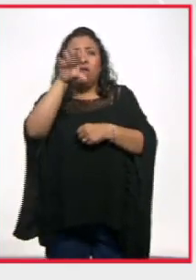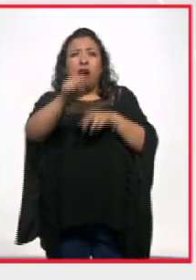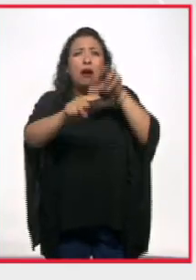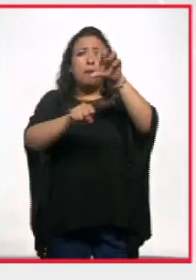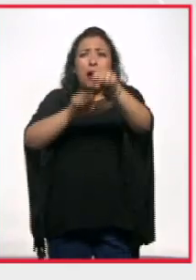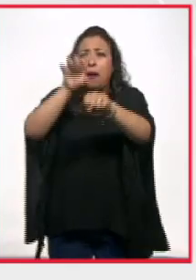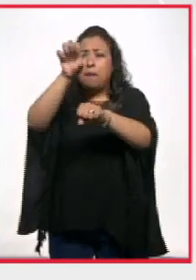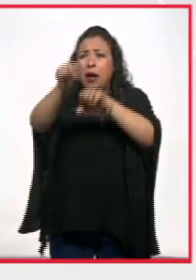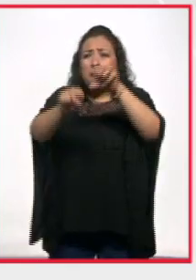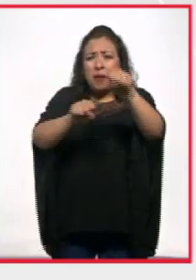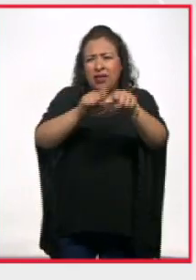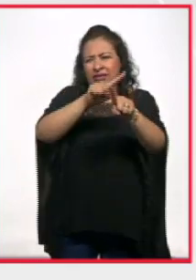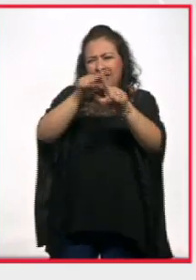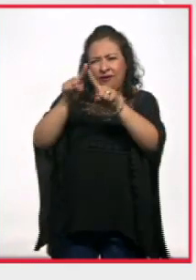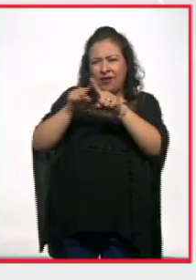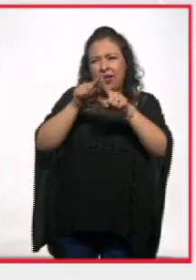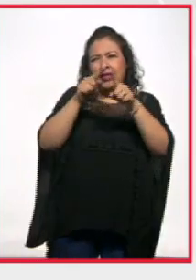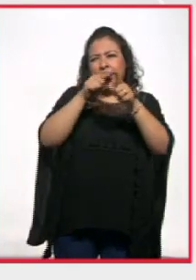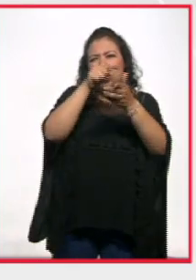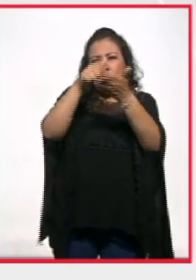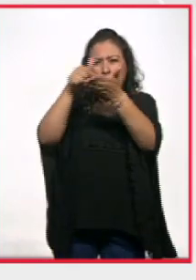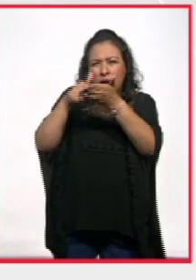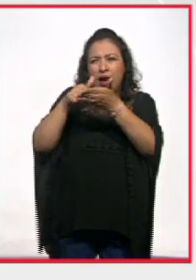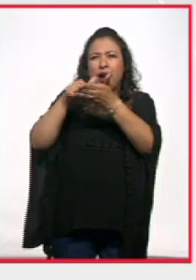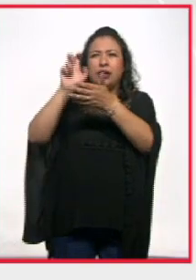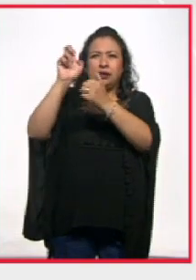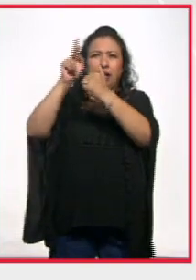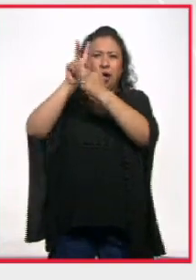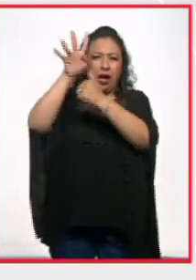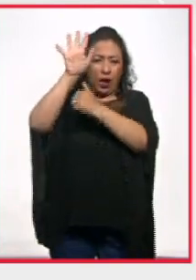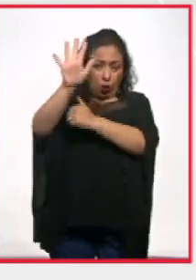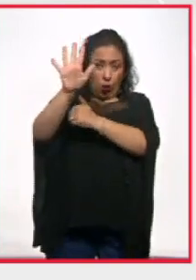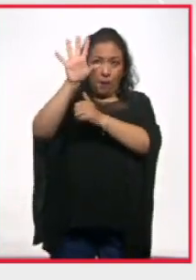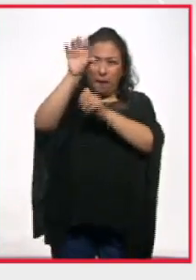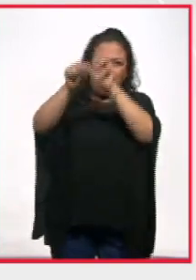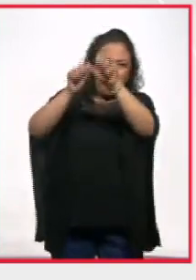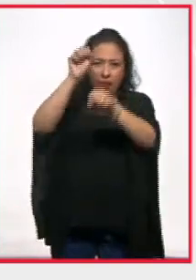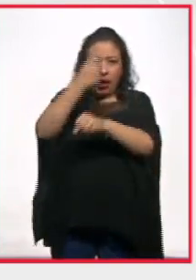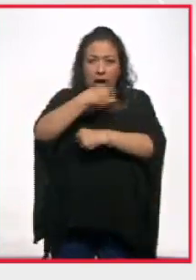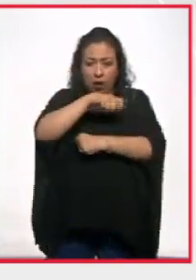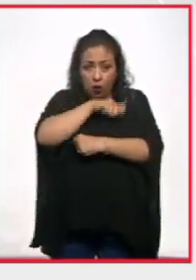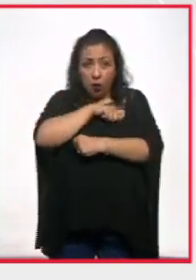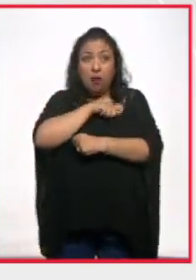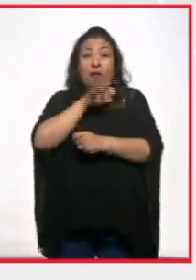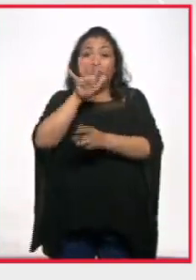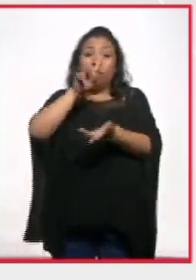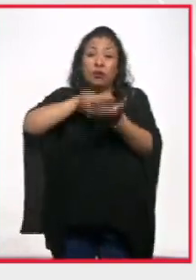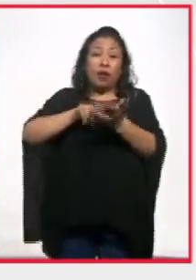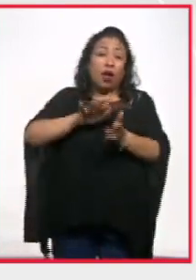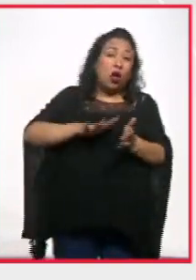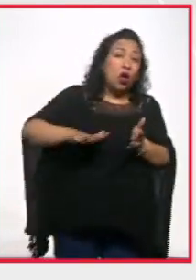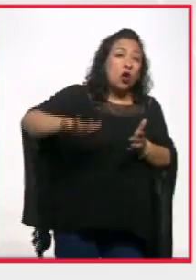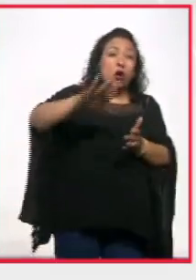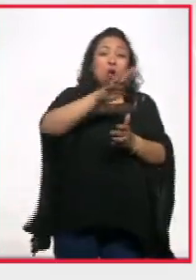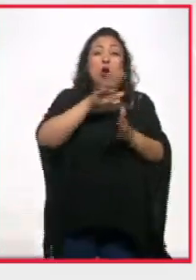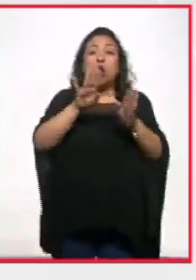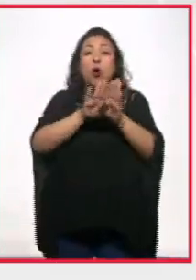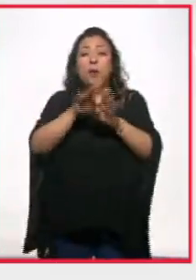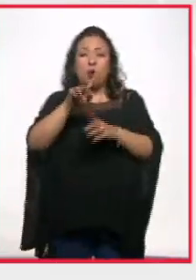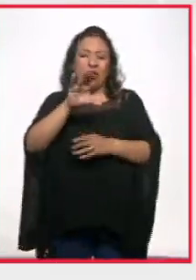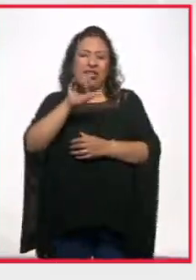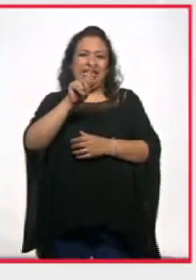conquistas en el continente europeo y que en un gran contexto de cómo